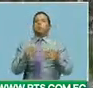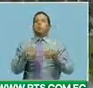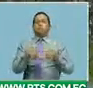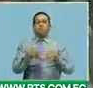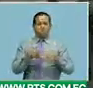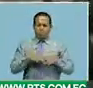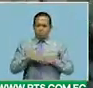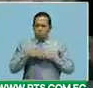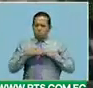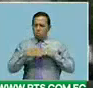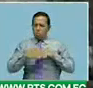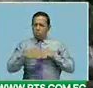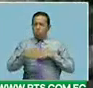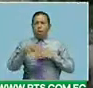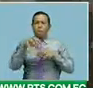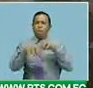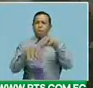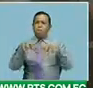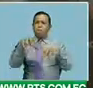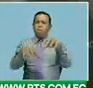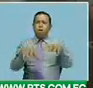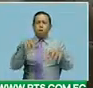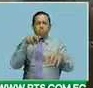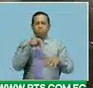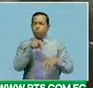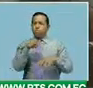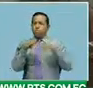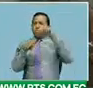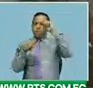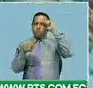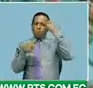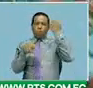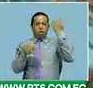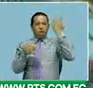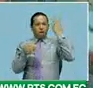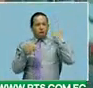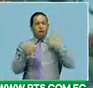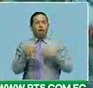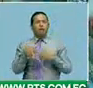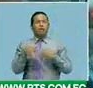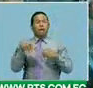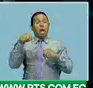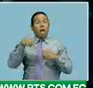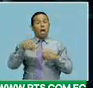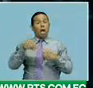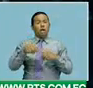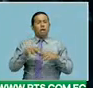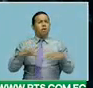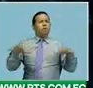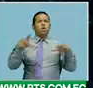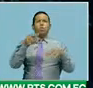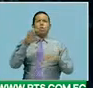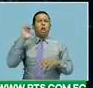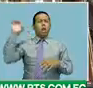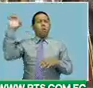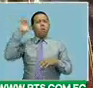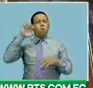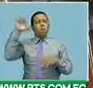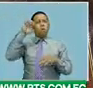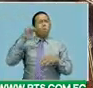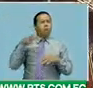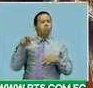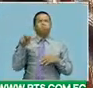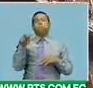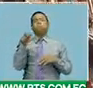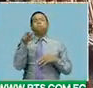piedra que te transportan a la época colonial, dejarse abrazar por ese aire europeo que no es casualidad, alzar la